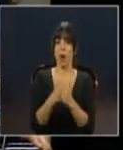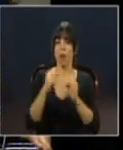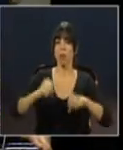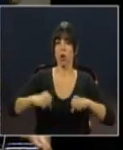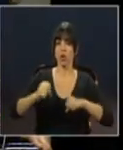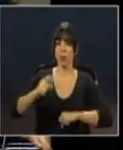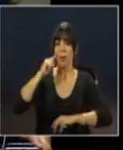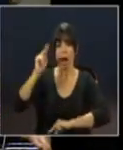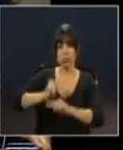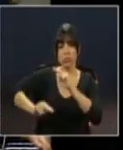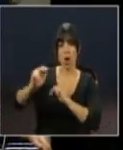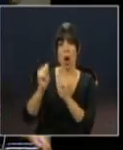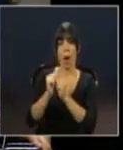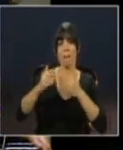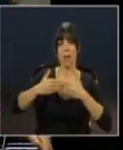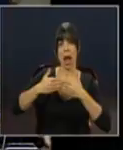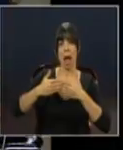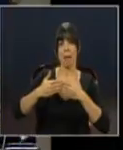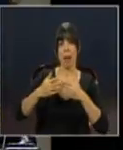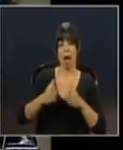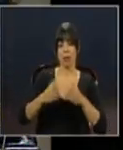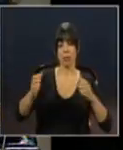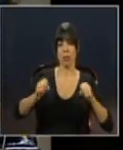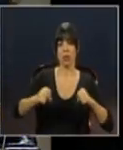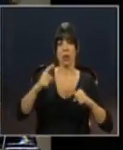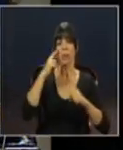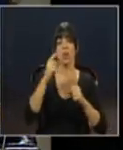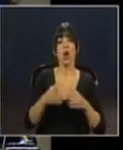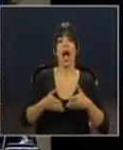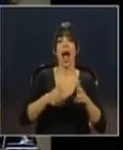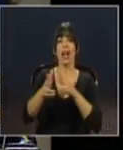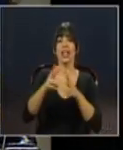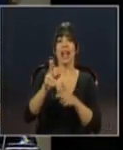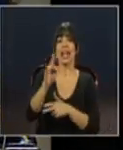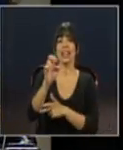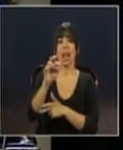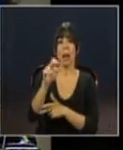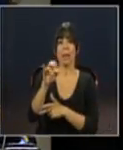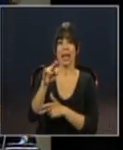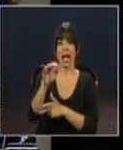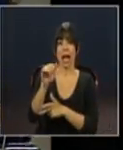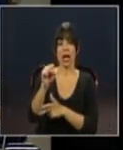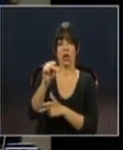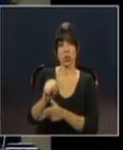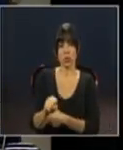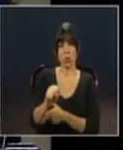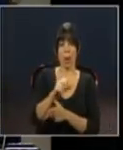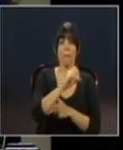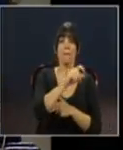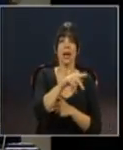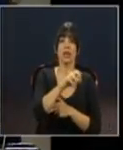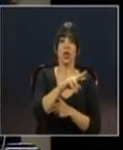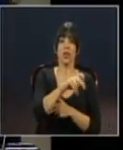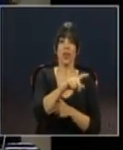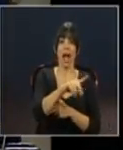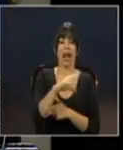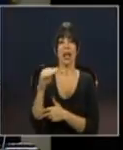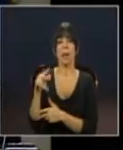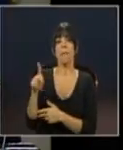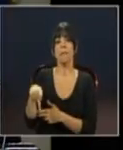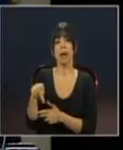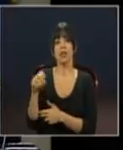Panamá, estimuladas por la eventual ampliación de la carretera interamericana sur entre Paso Real y Paso Canoas y el corredor